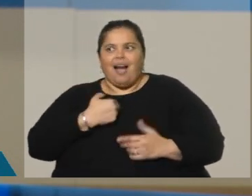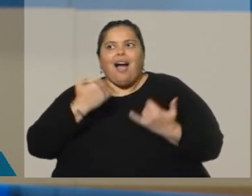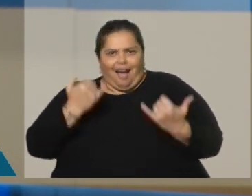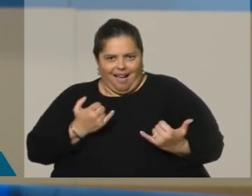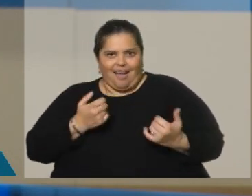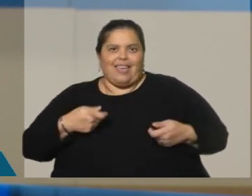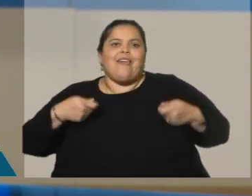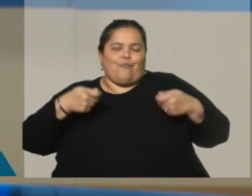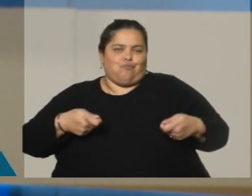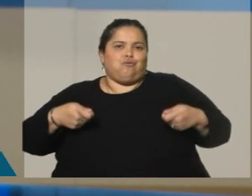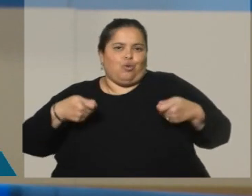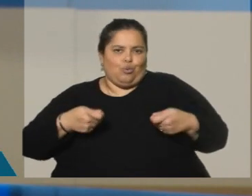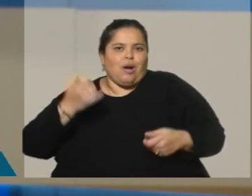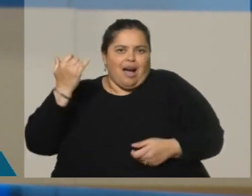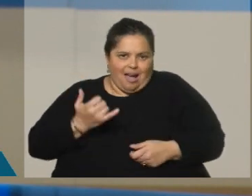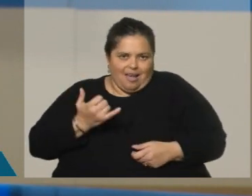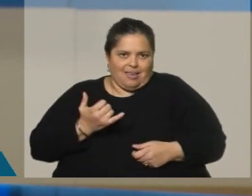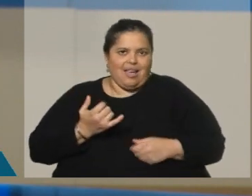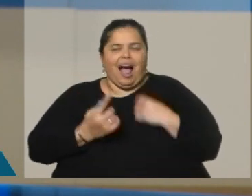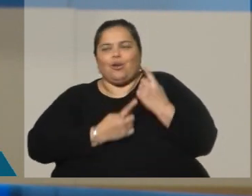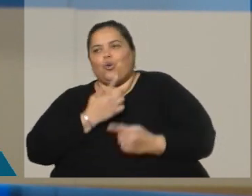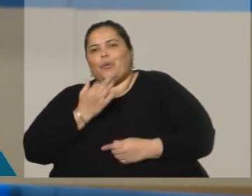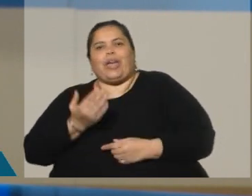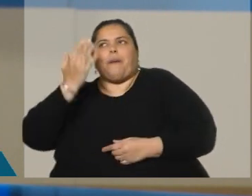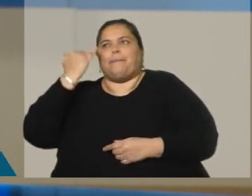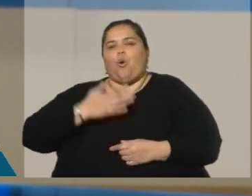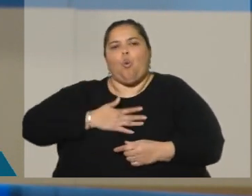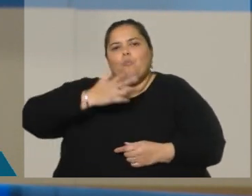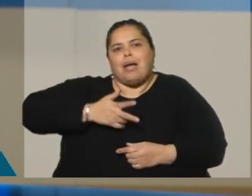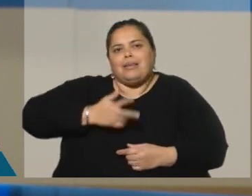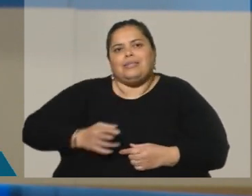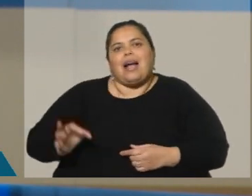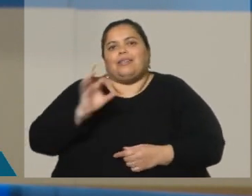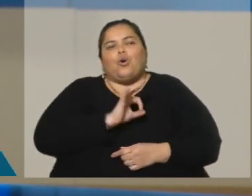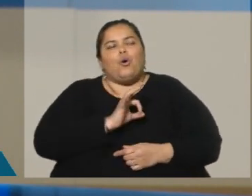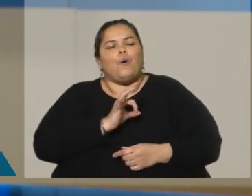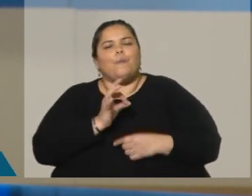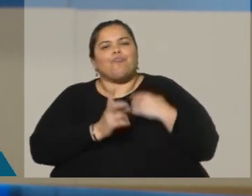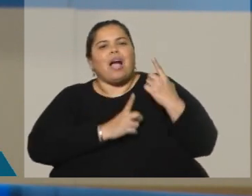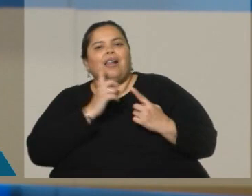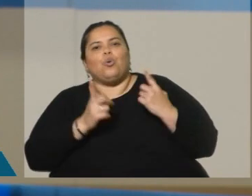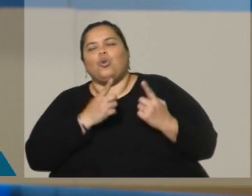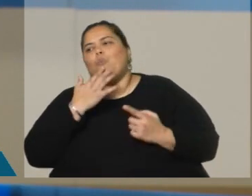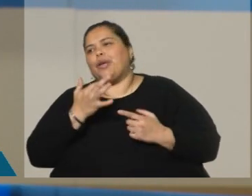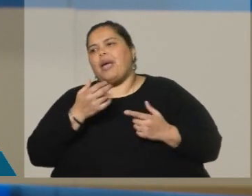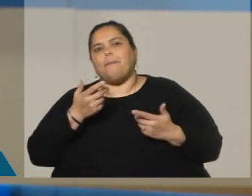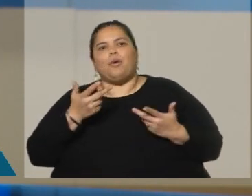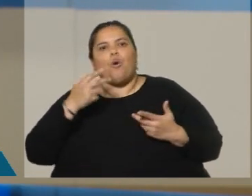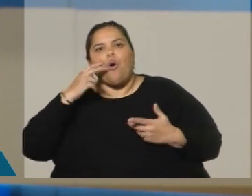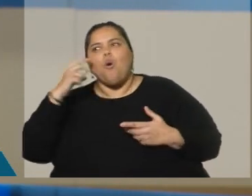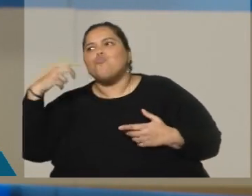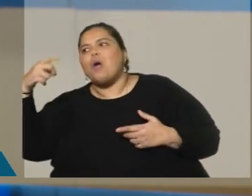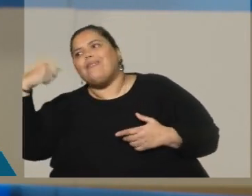políticas o eran humanistas o buscaban otro tipo de contribución a la humanidad